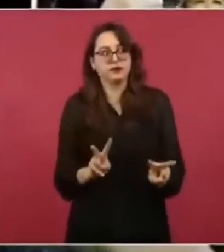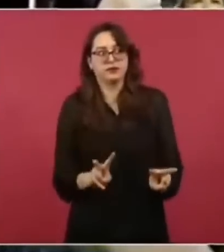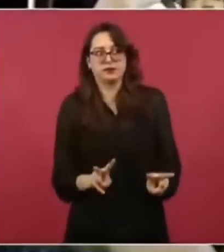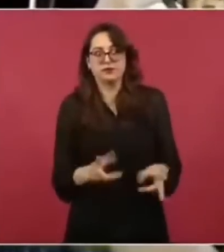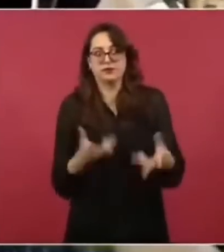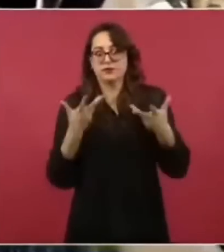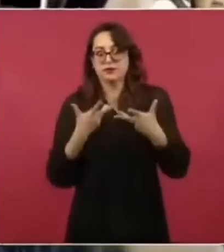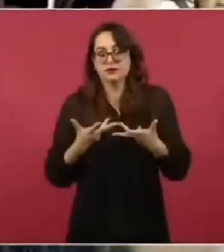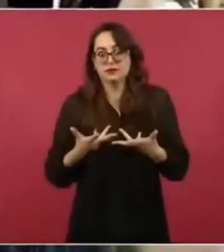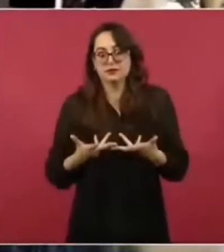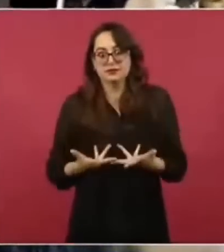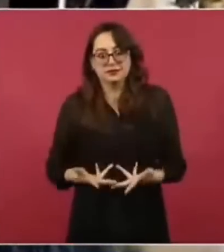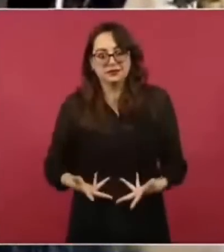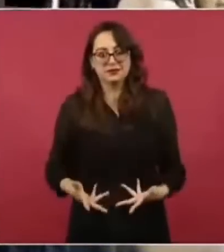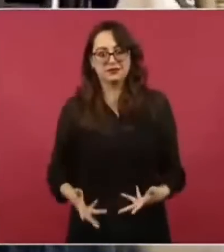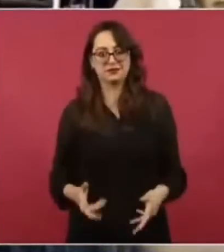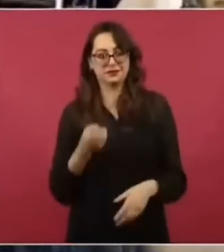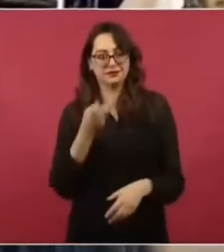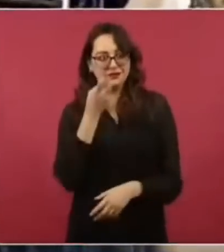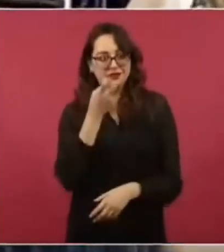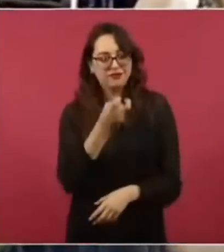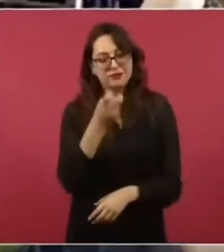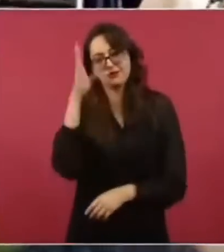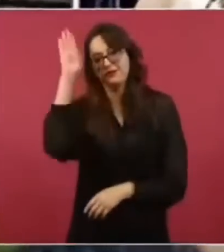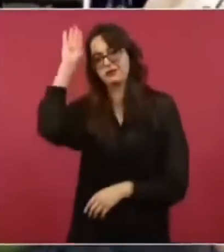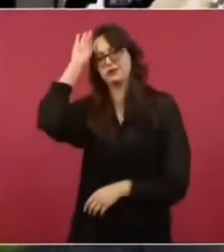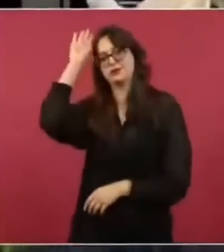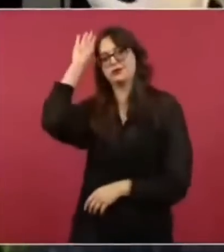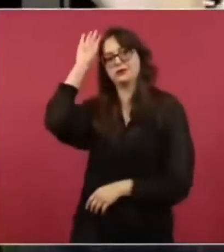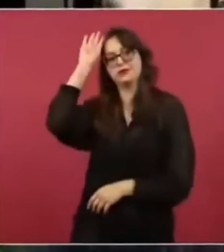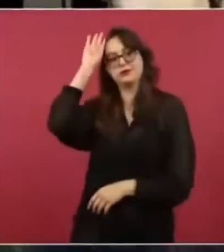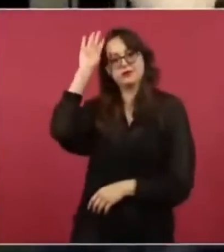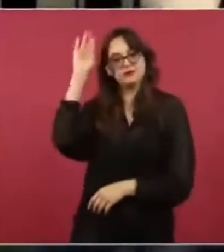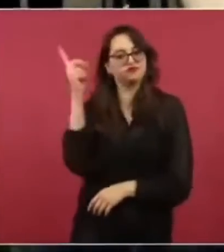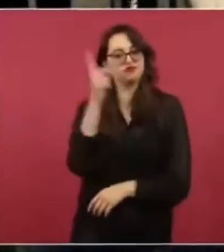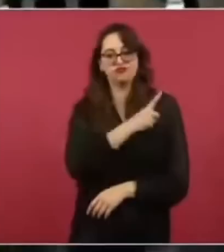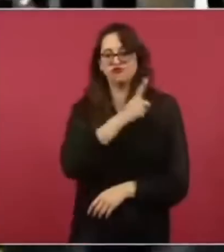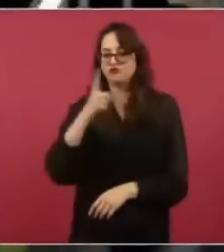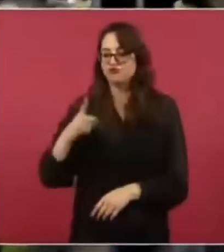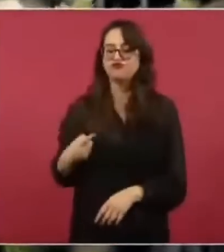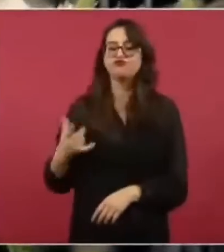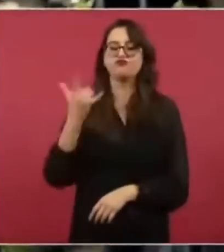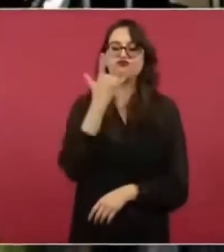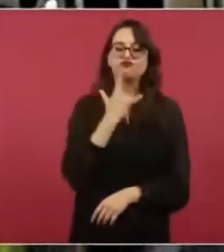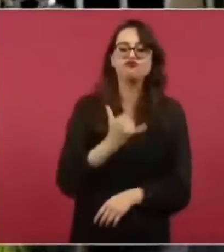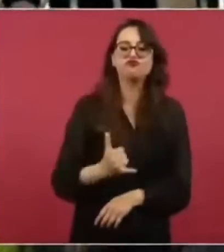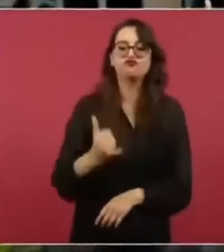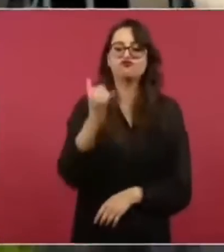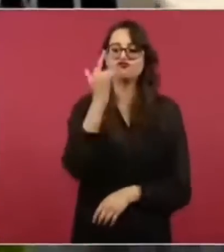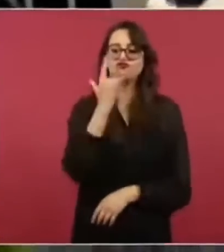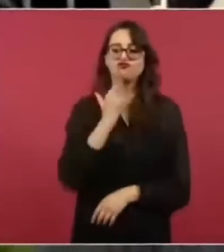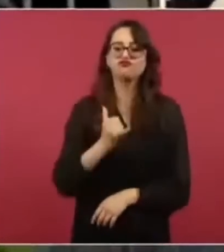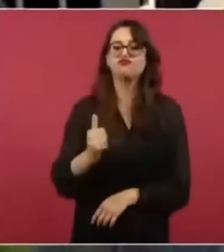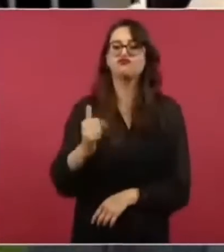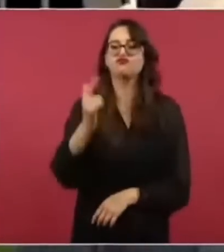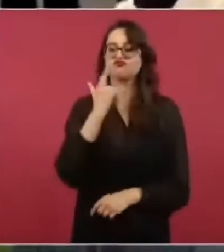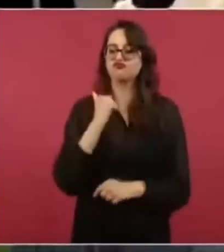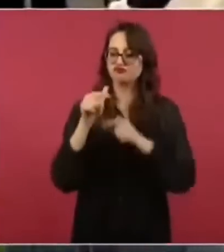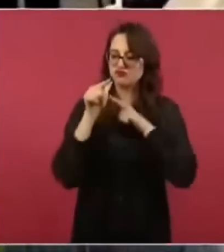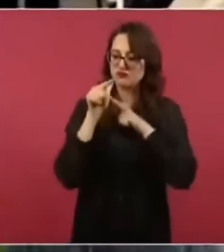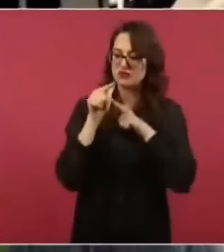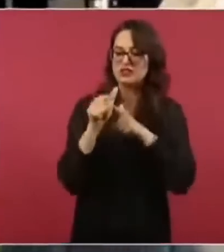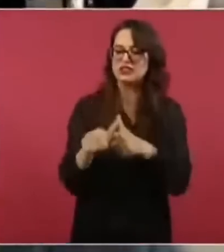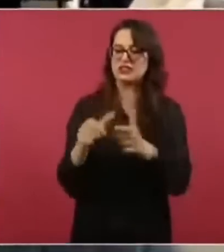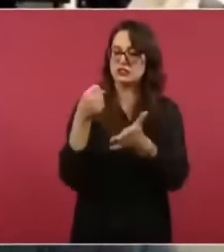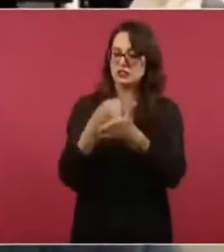barbaridad, no debemos limitar nuestras acciones a la protesta y a la denuncia